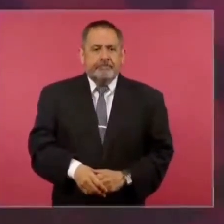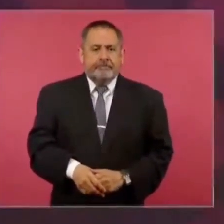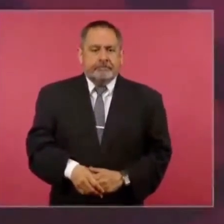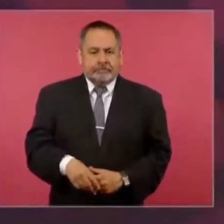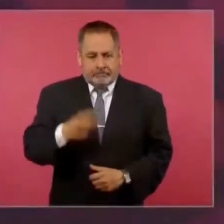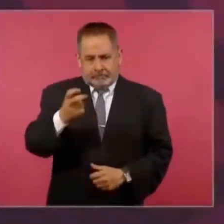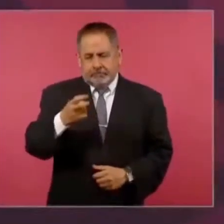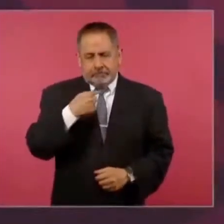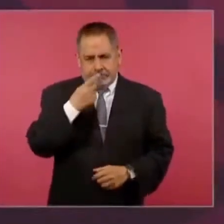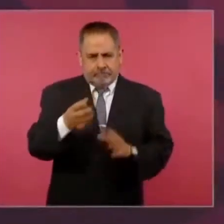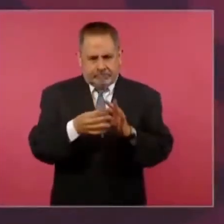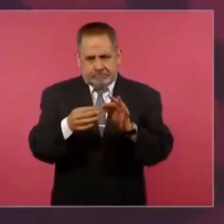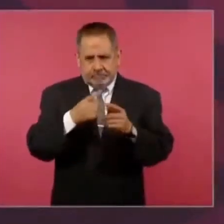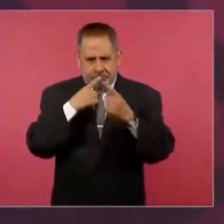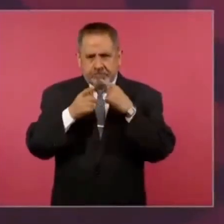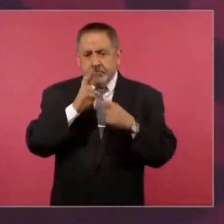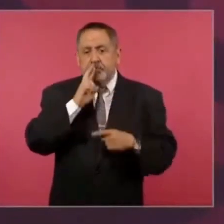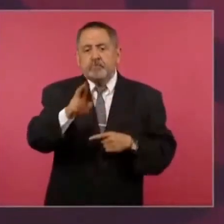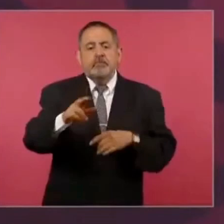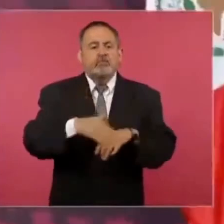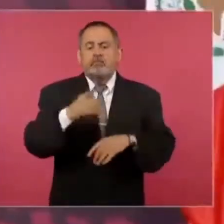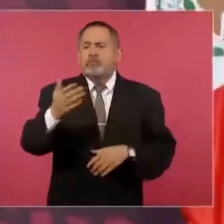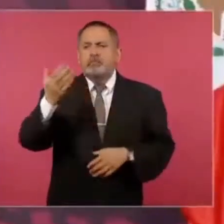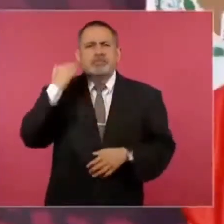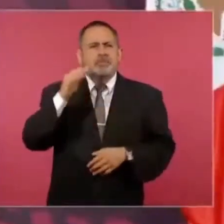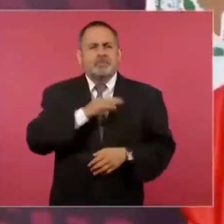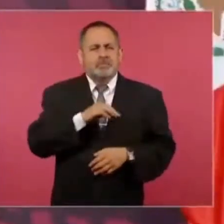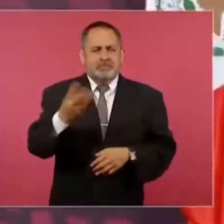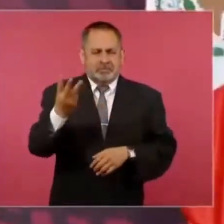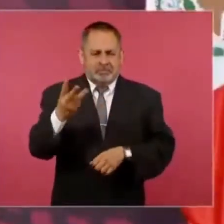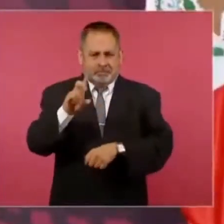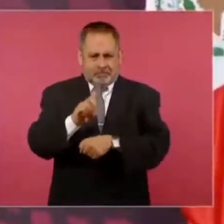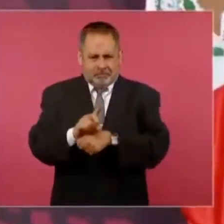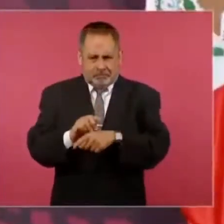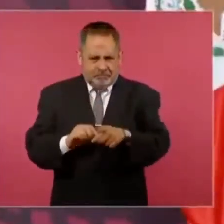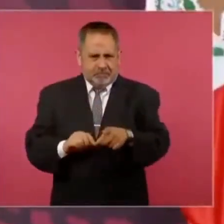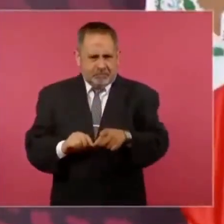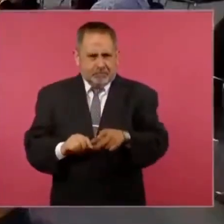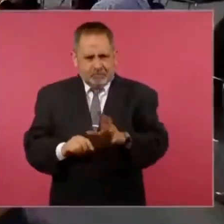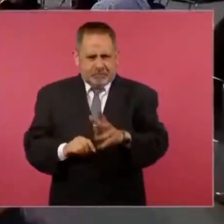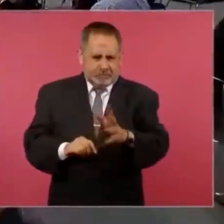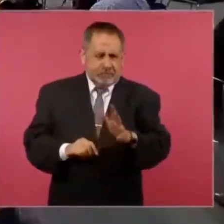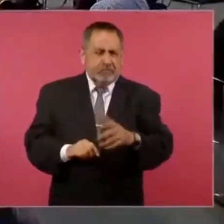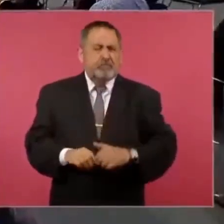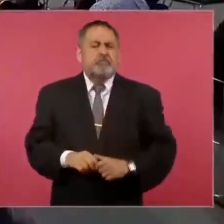Esto lo contesto porque hace como 3 días medio